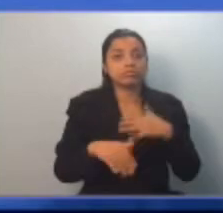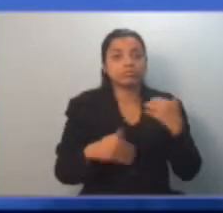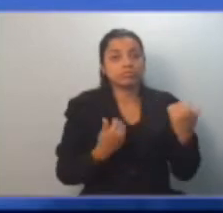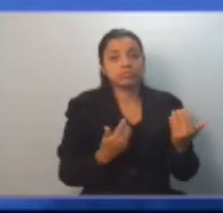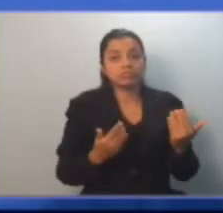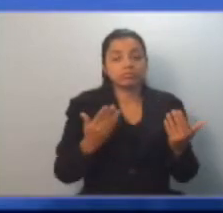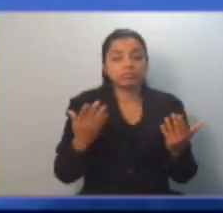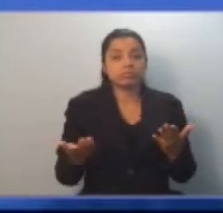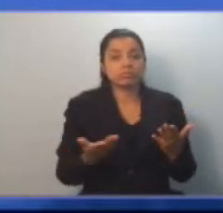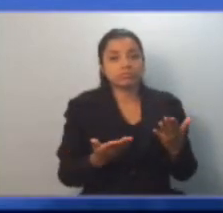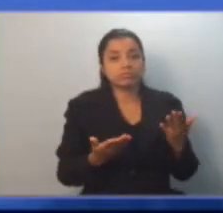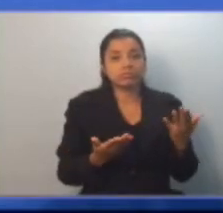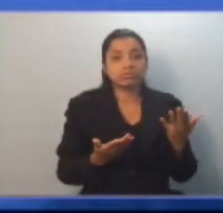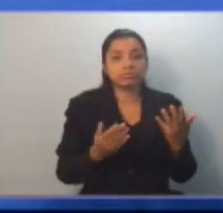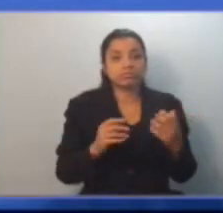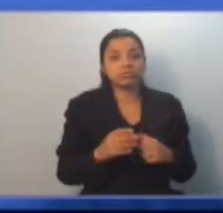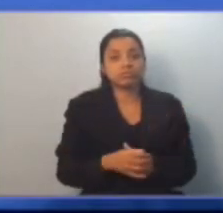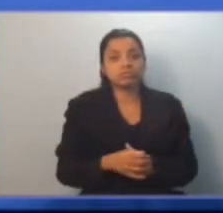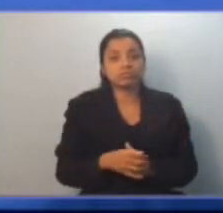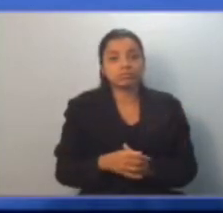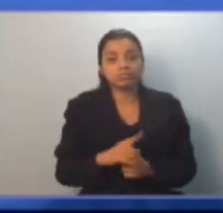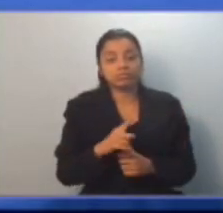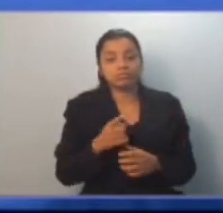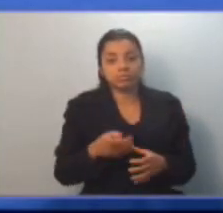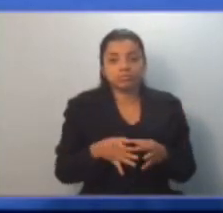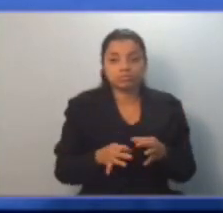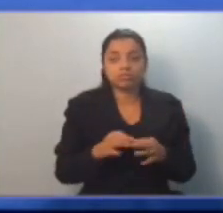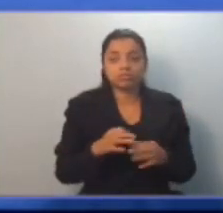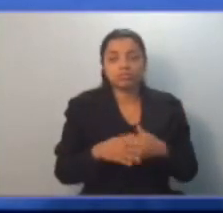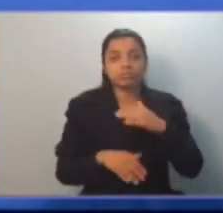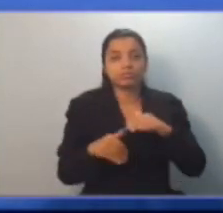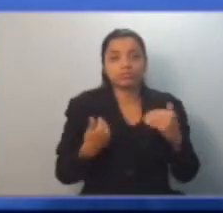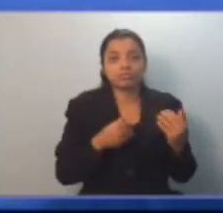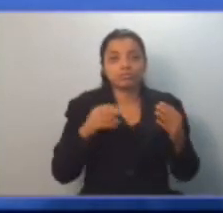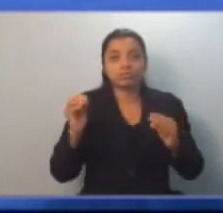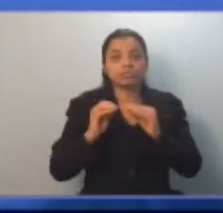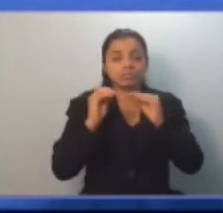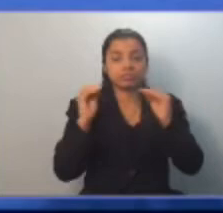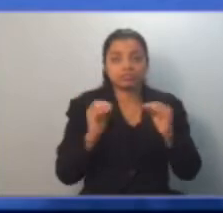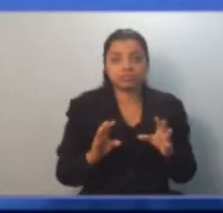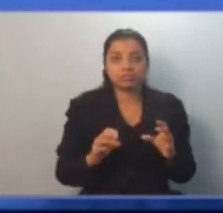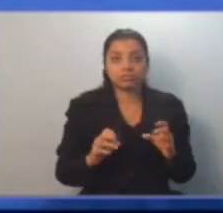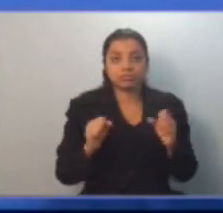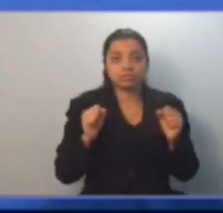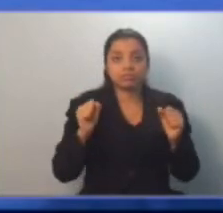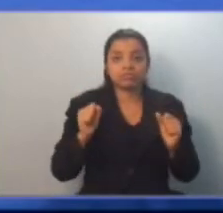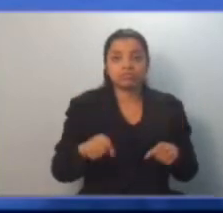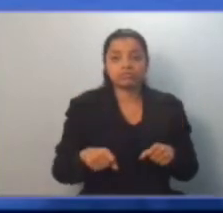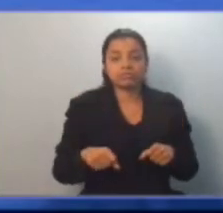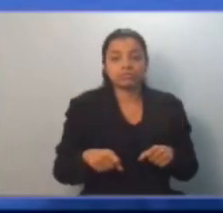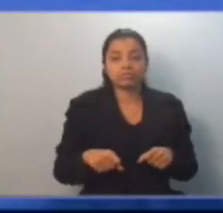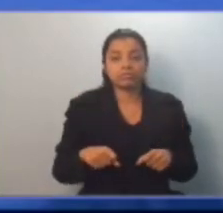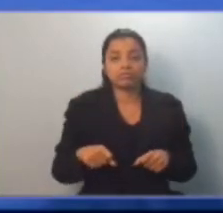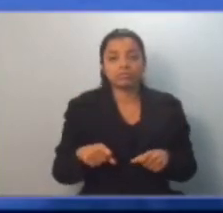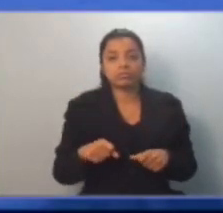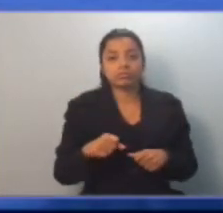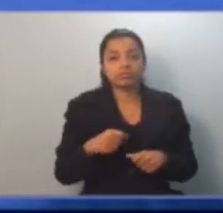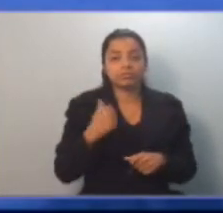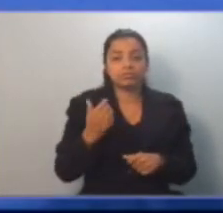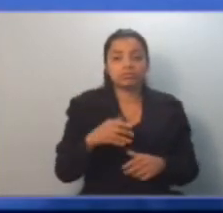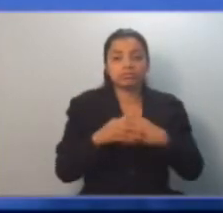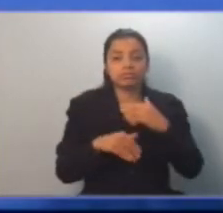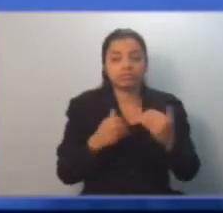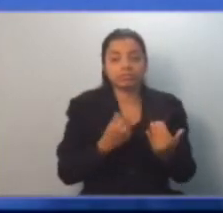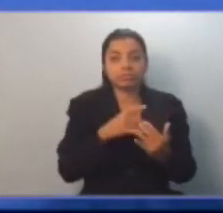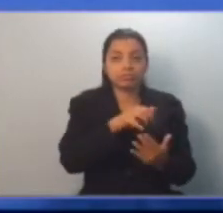proceso desde que entra, de tal manera que se digitalice y se pueda tener acceso, no solo tener el resguardo